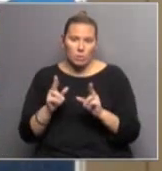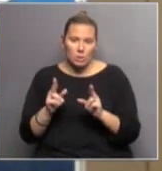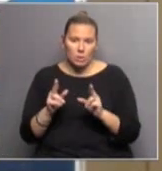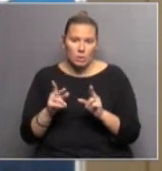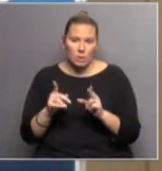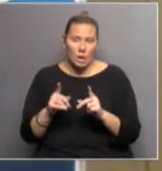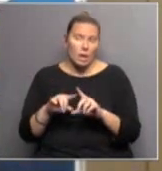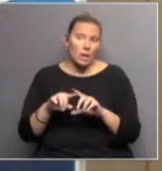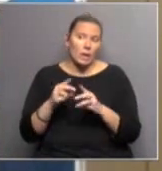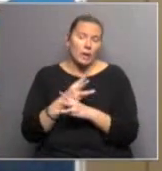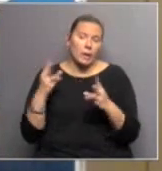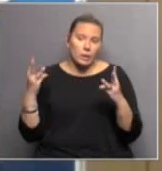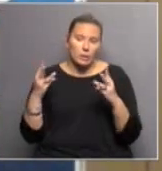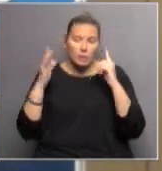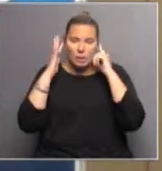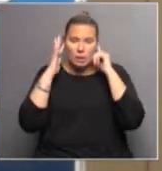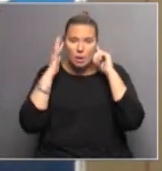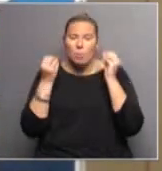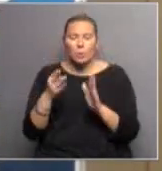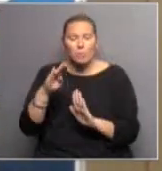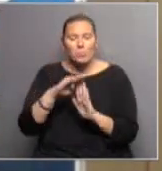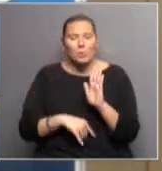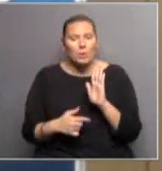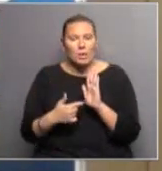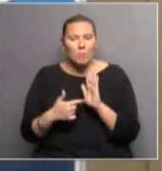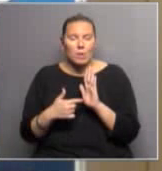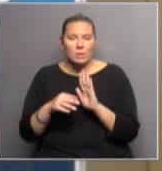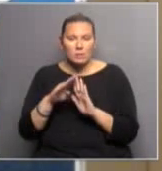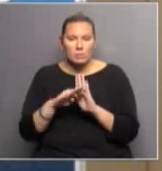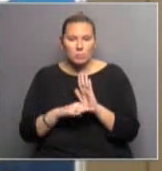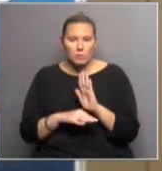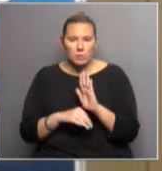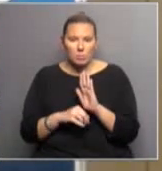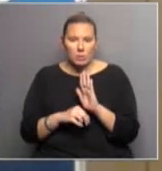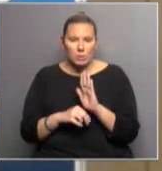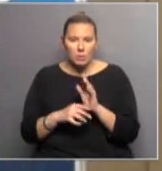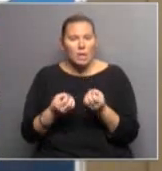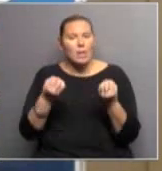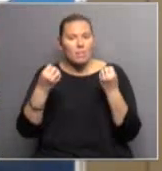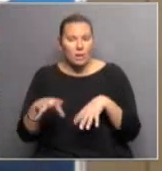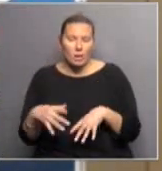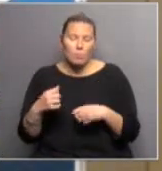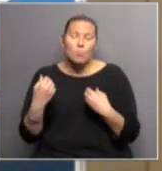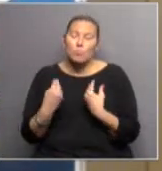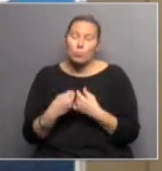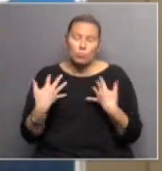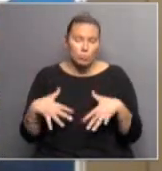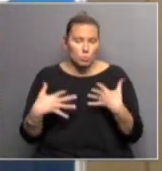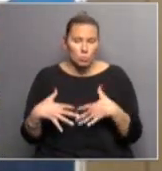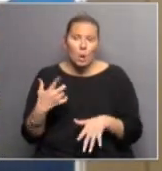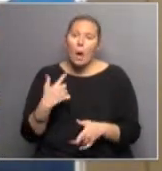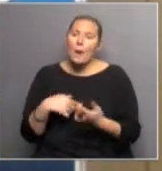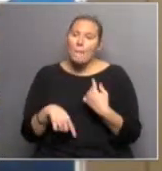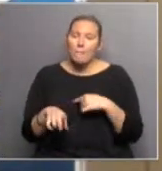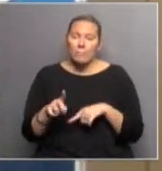nivel global, porque son programas donde el grado de deserción es altísimo, ¿sí? De todas maneras,